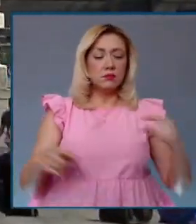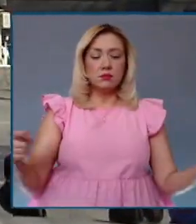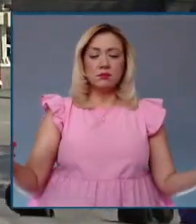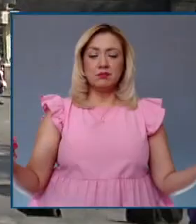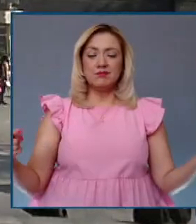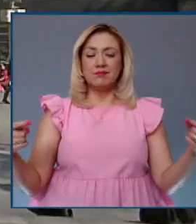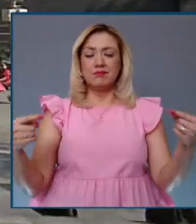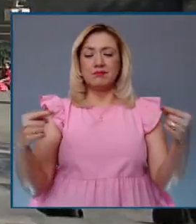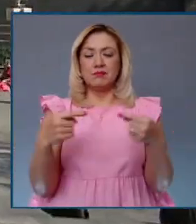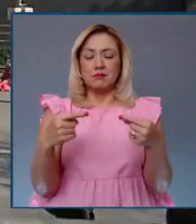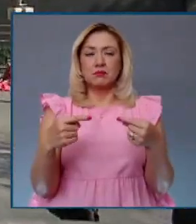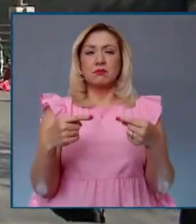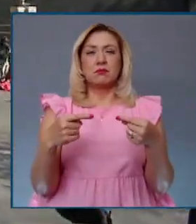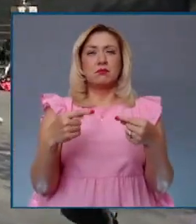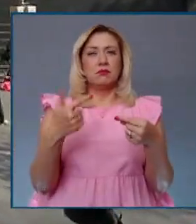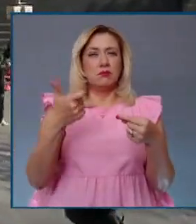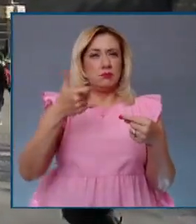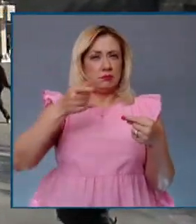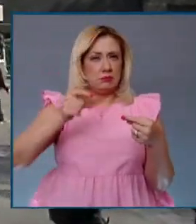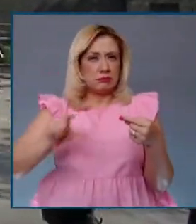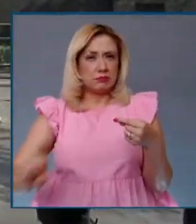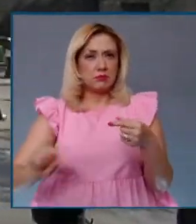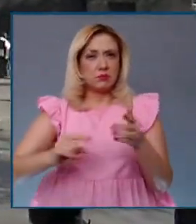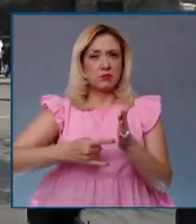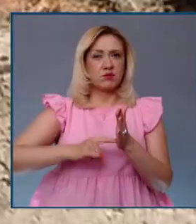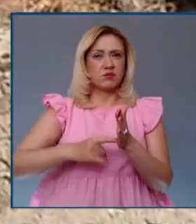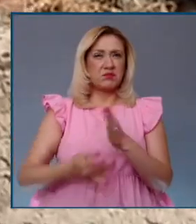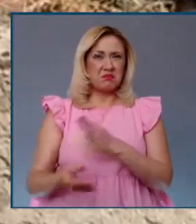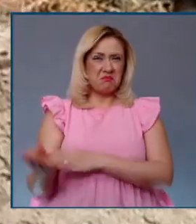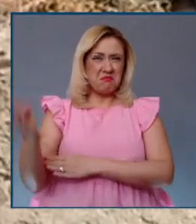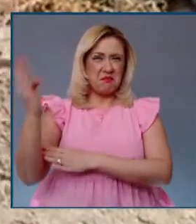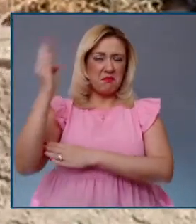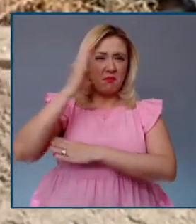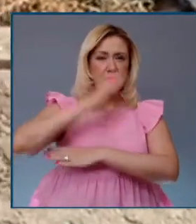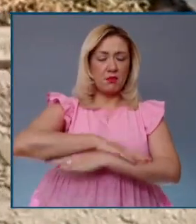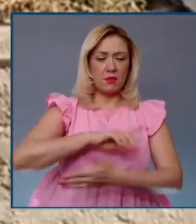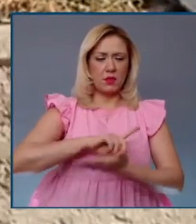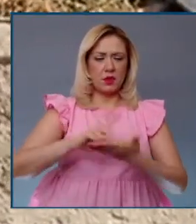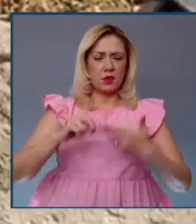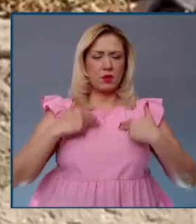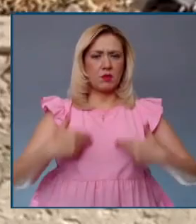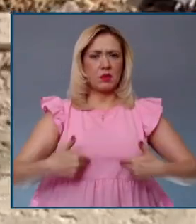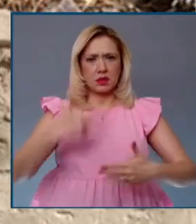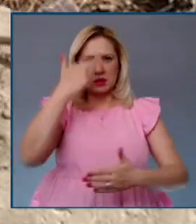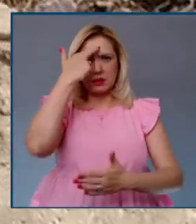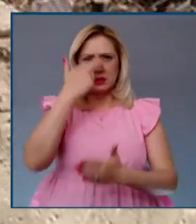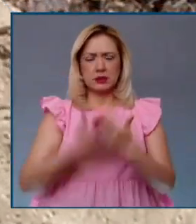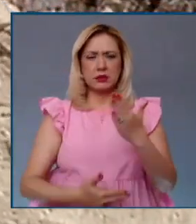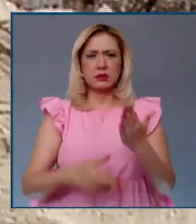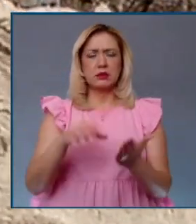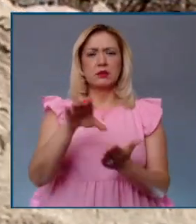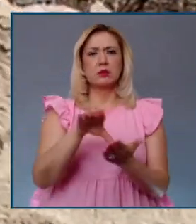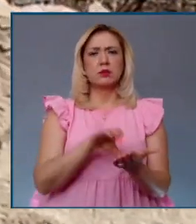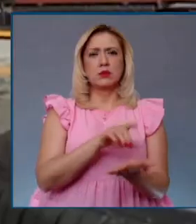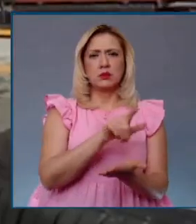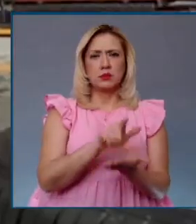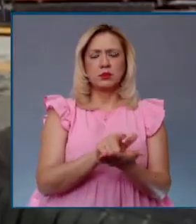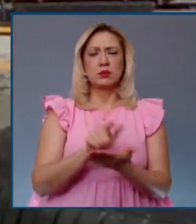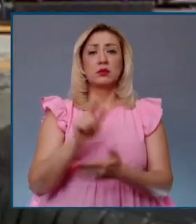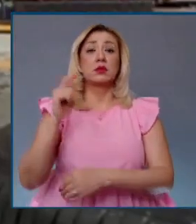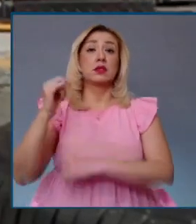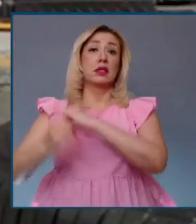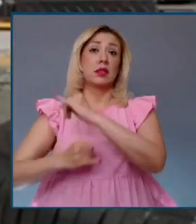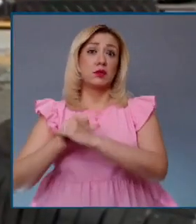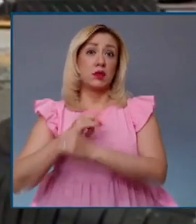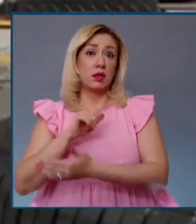inferiores a los postulados mínimos laborales de derechos humanos de rango constitucional, convencional y legal, por la sencilla razón de que no